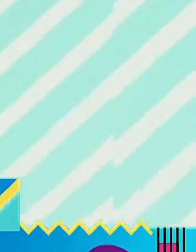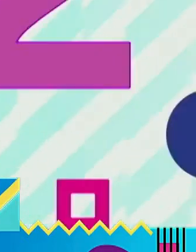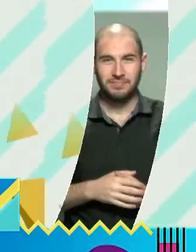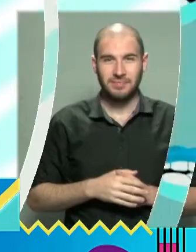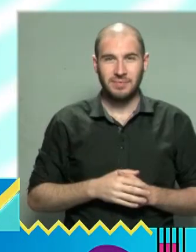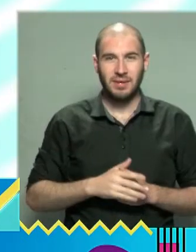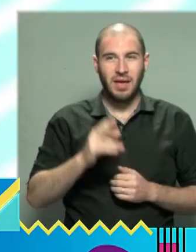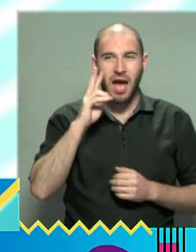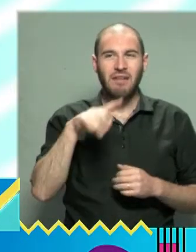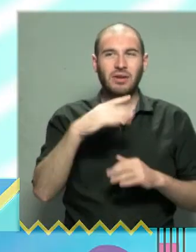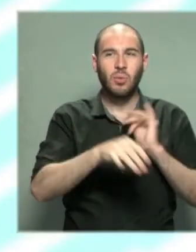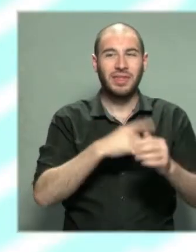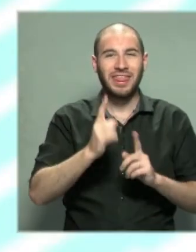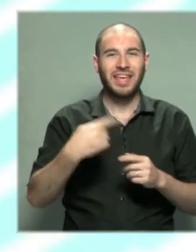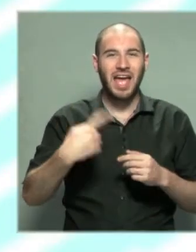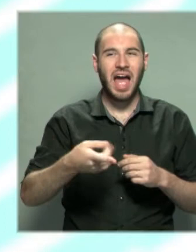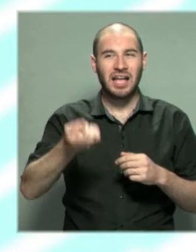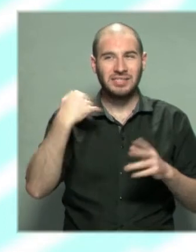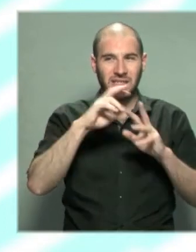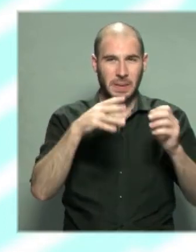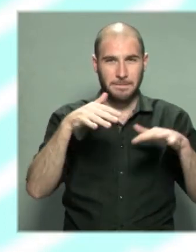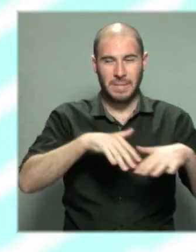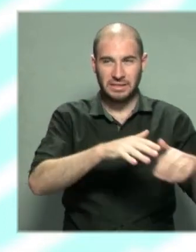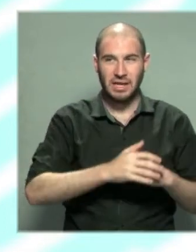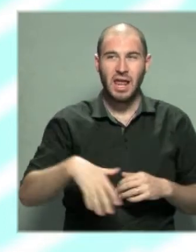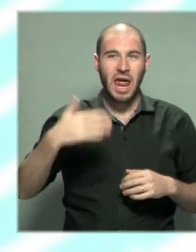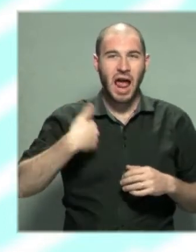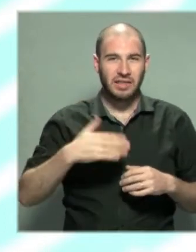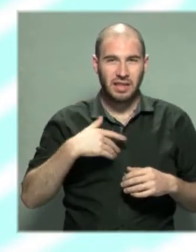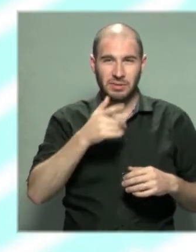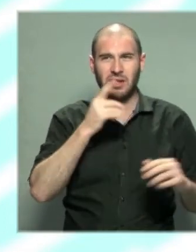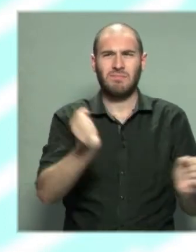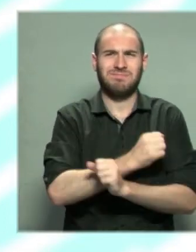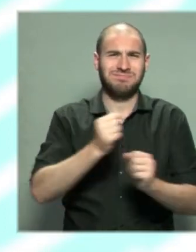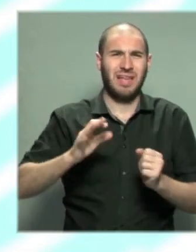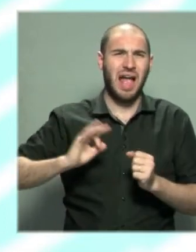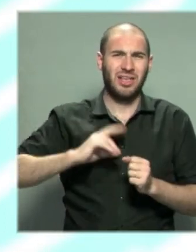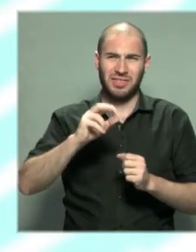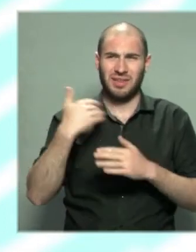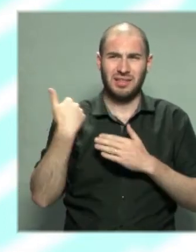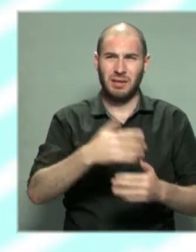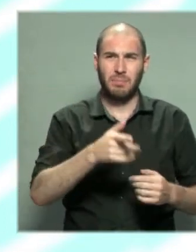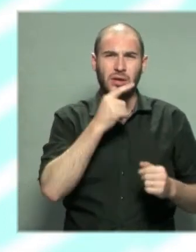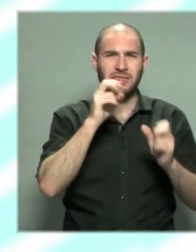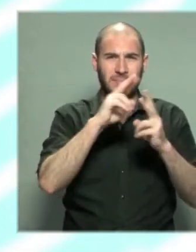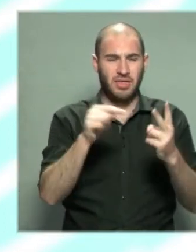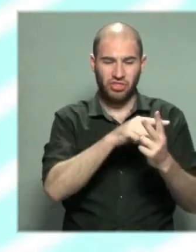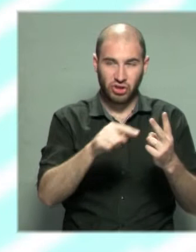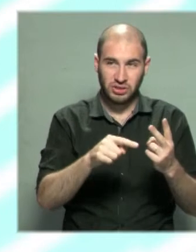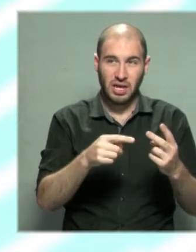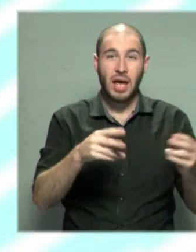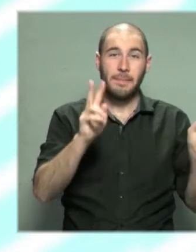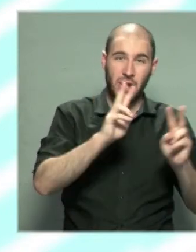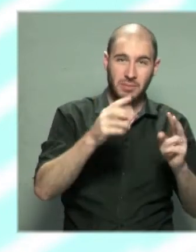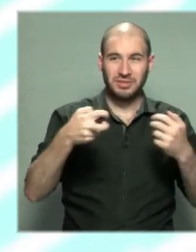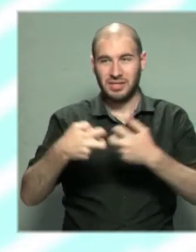ahí qué se decía ayer acerca de la marcha. La Argentina fue destruida durante los últimos 30 años básicamente por dos factores, el